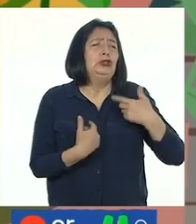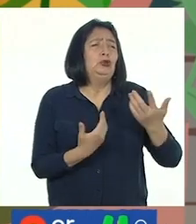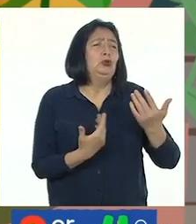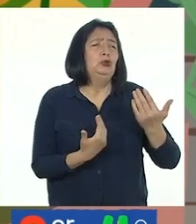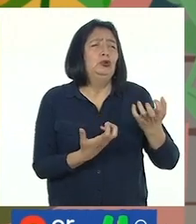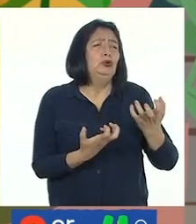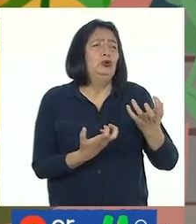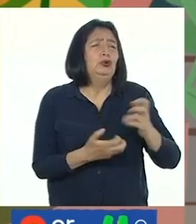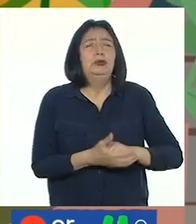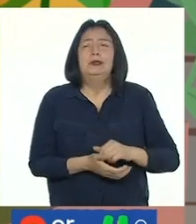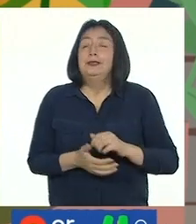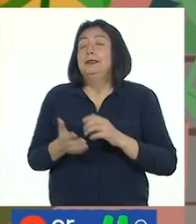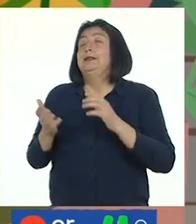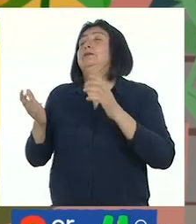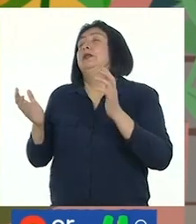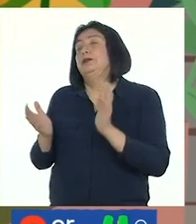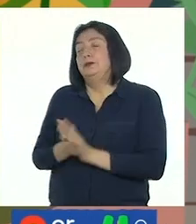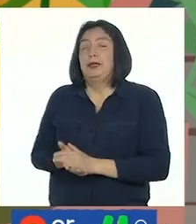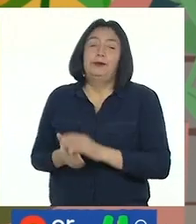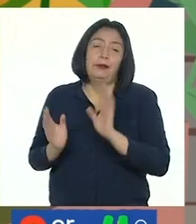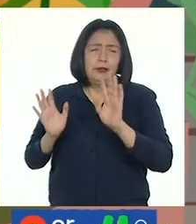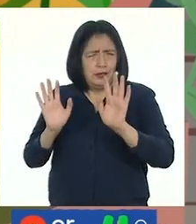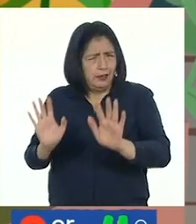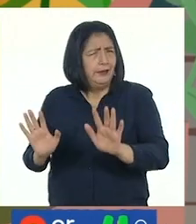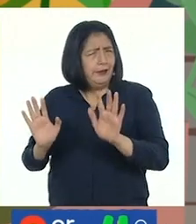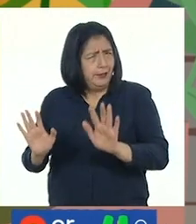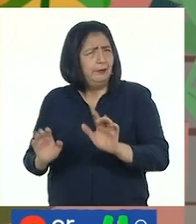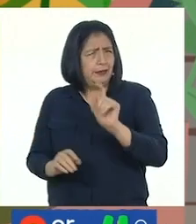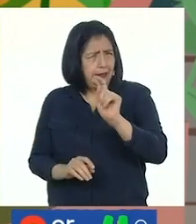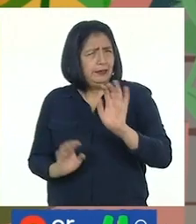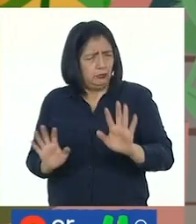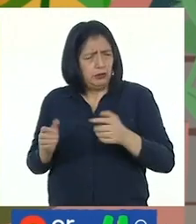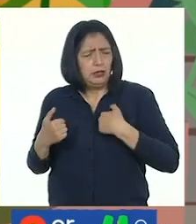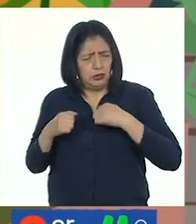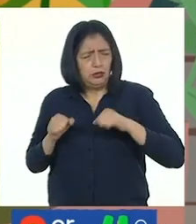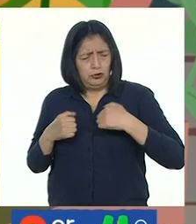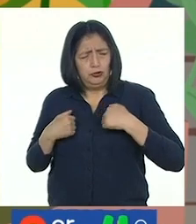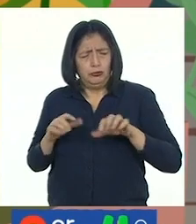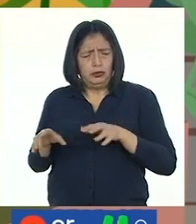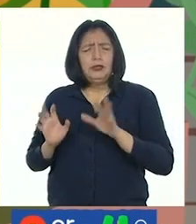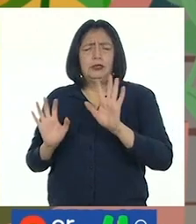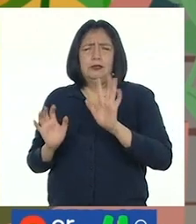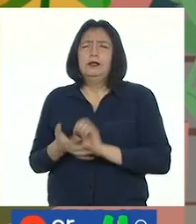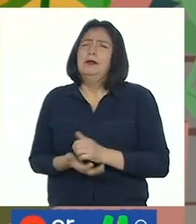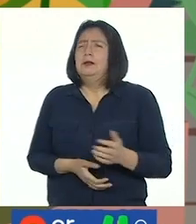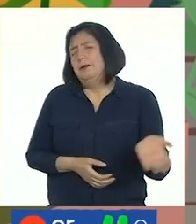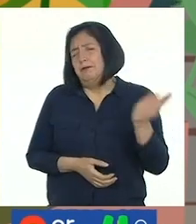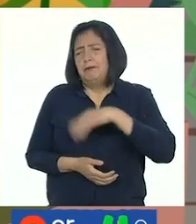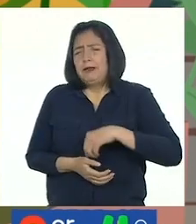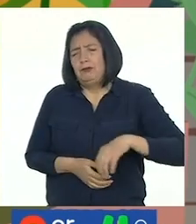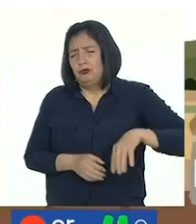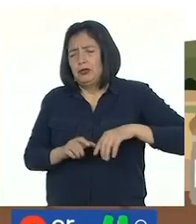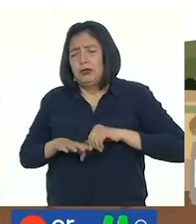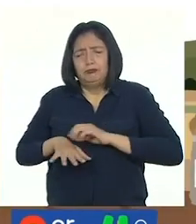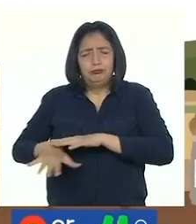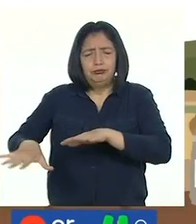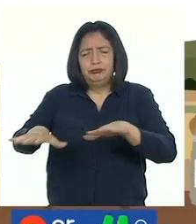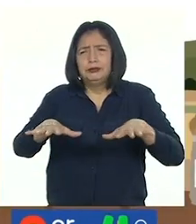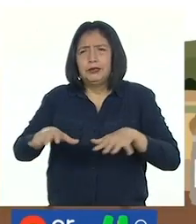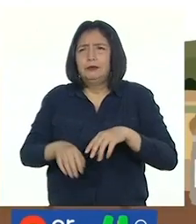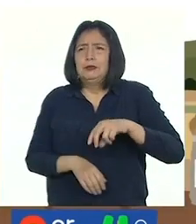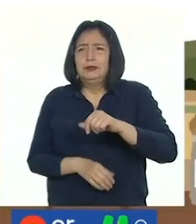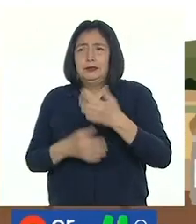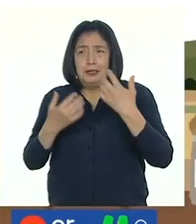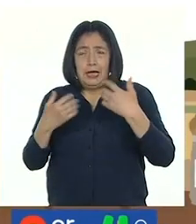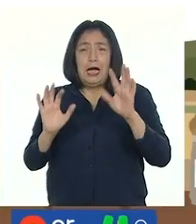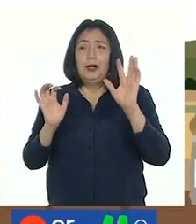necesito! ¡Ah! ¡Wow! ¡Cálmate, Tito! ¡Lo haré, lo haré! ¡Vamos al campo de cultivo!